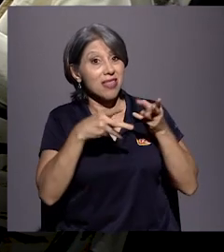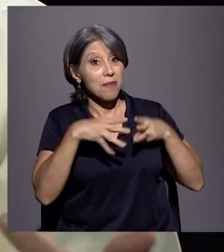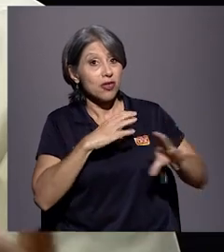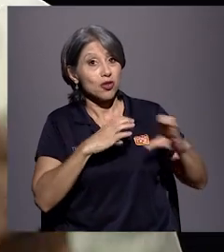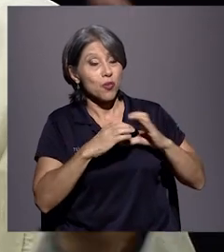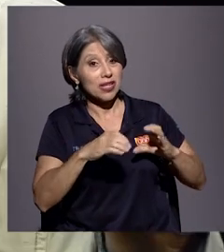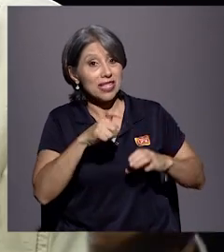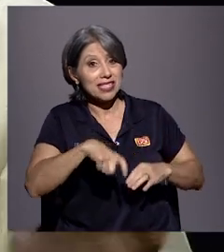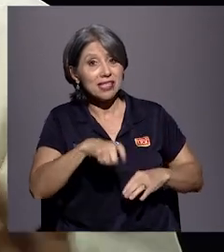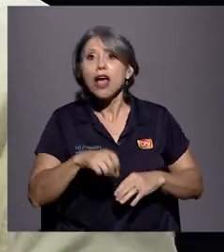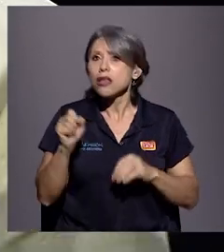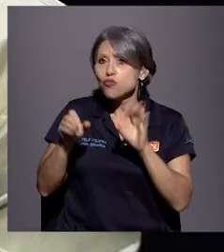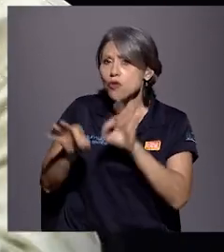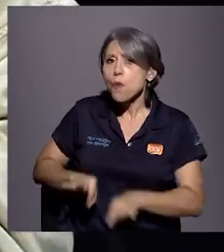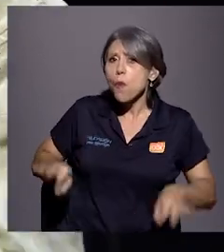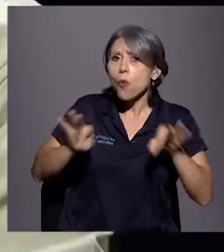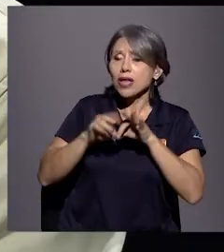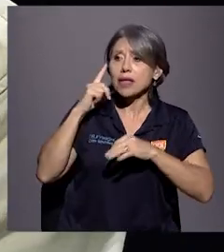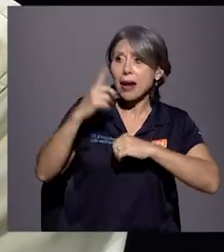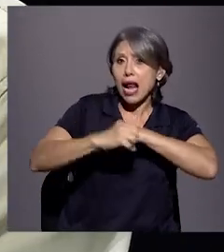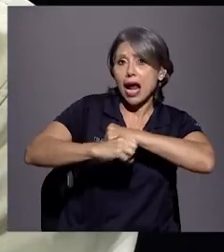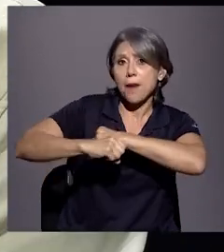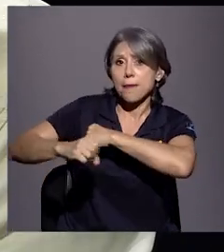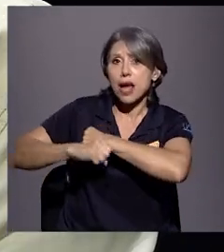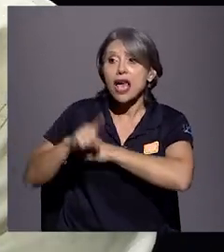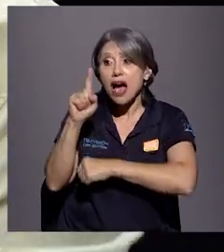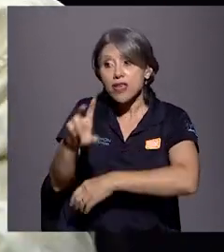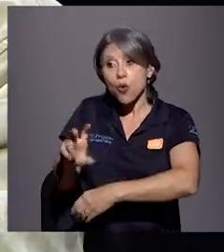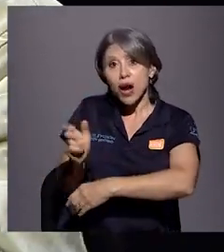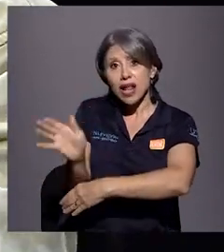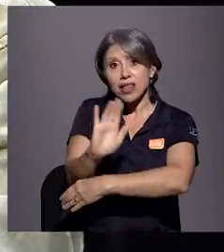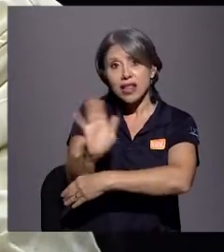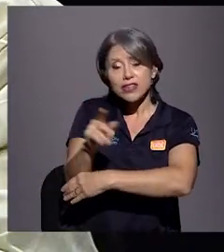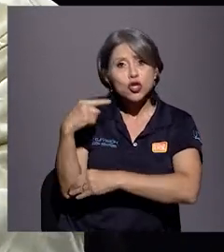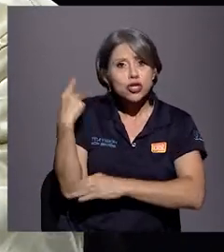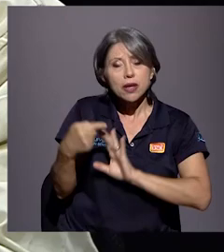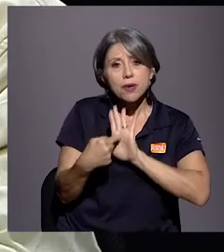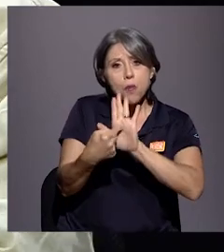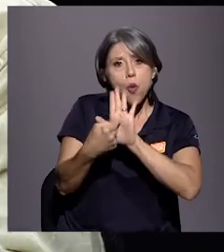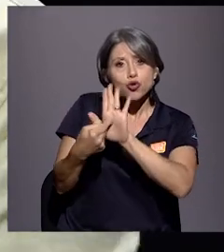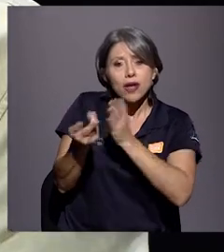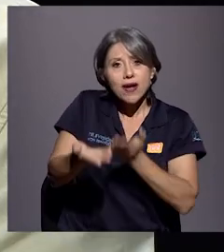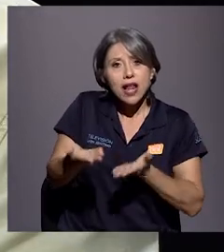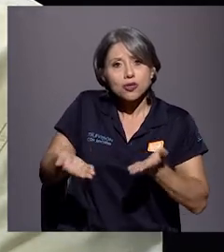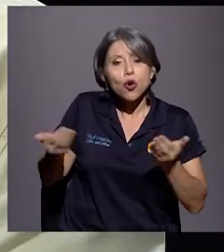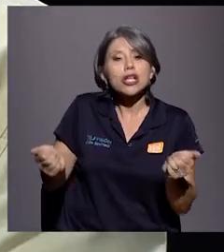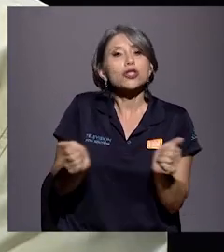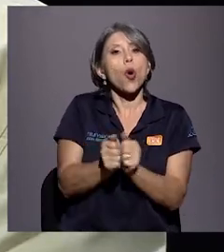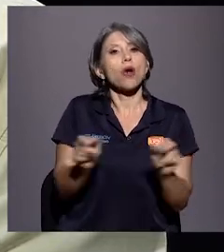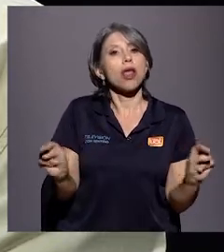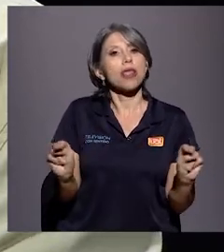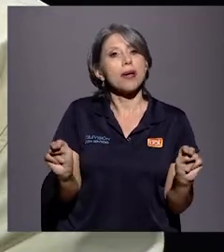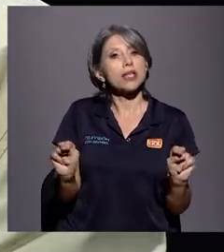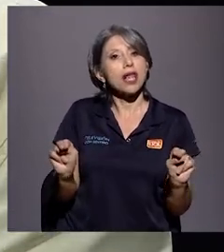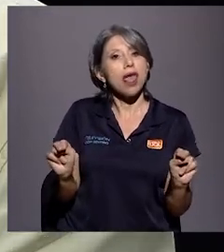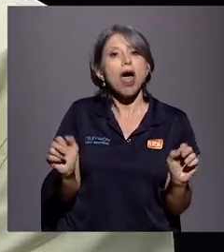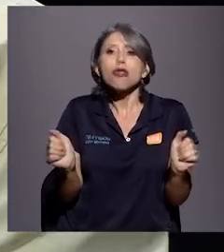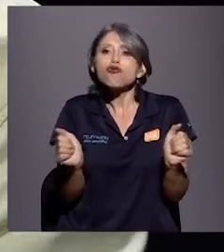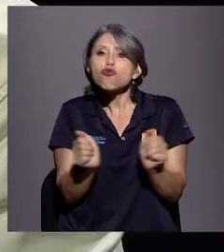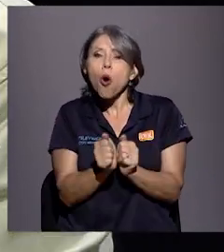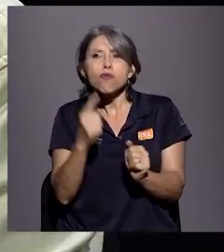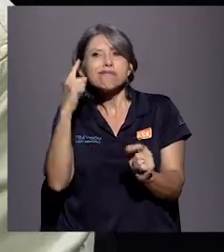fundamental. Para la campaña electoral había un canal de televisión que realmente mostraba las cosas con alguna imparcialidad,